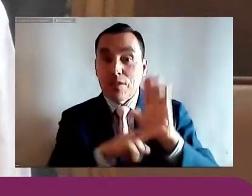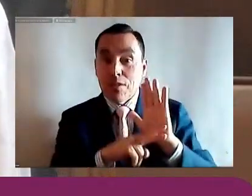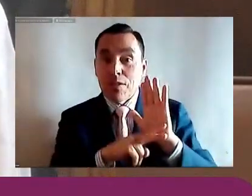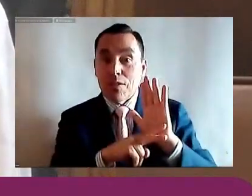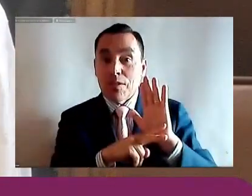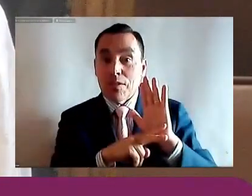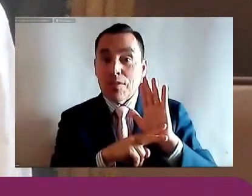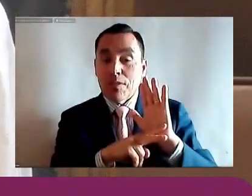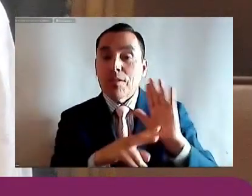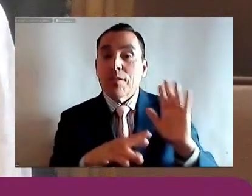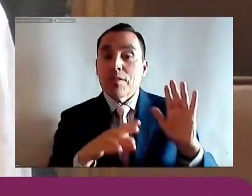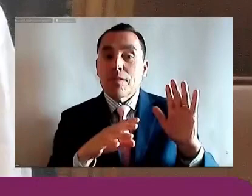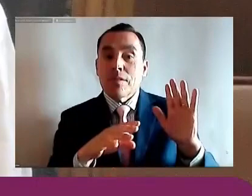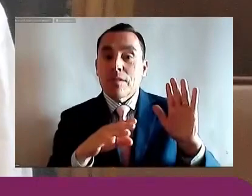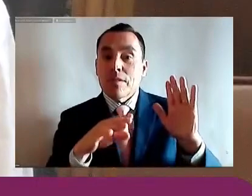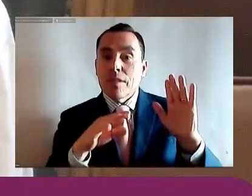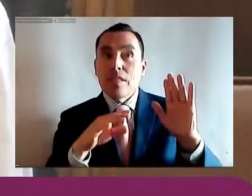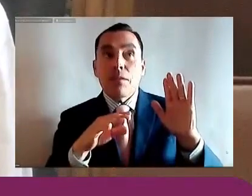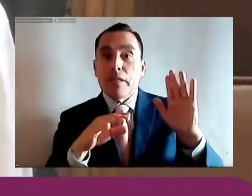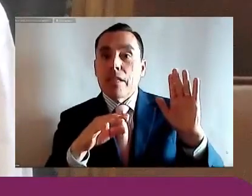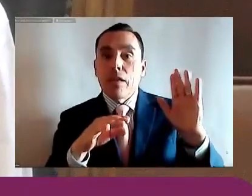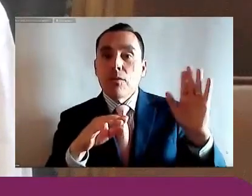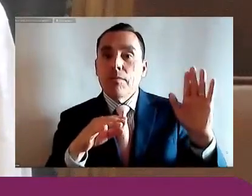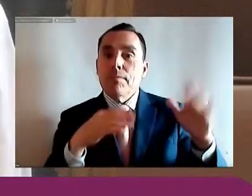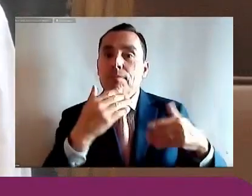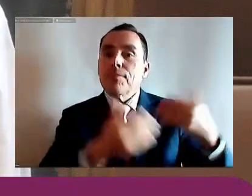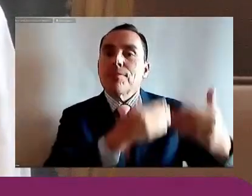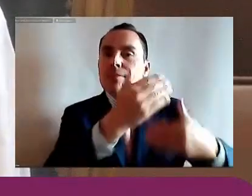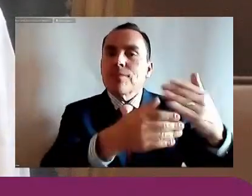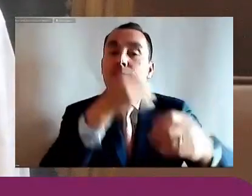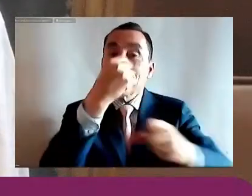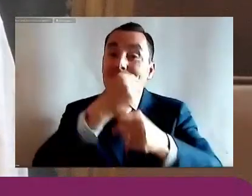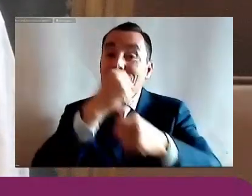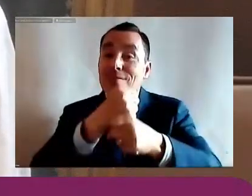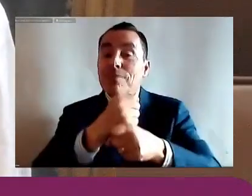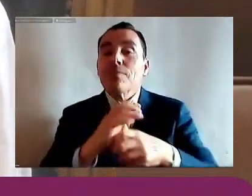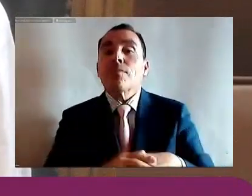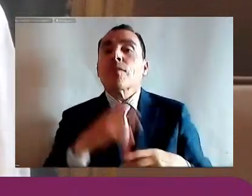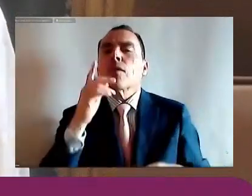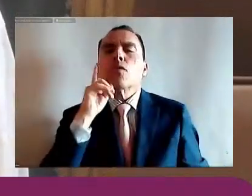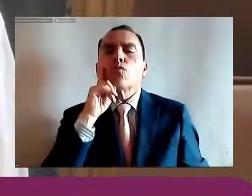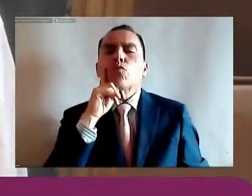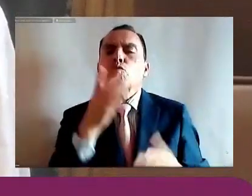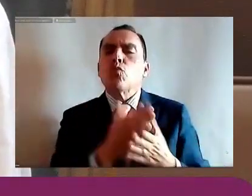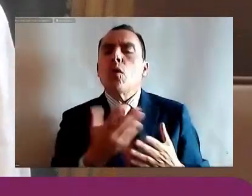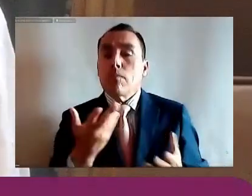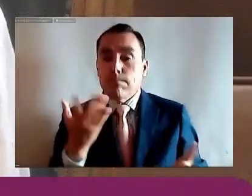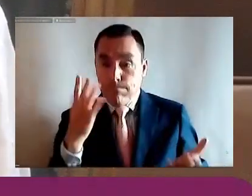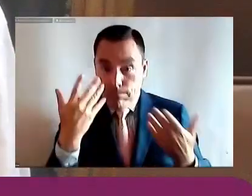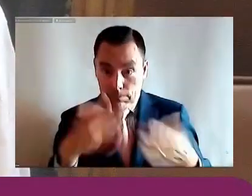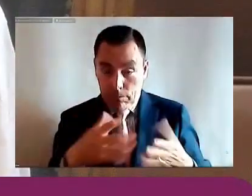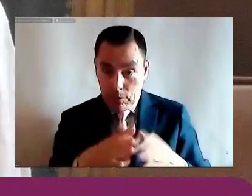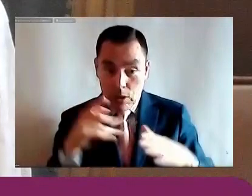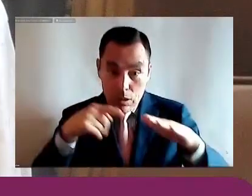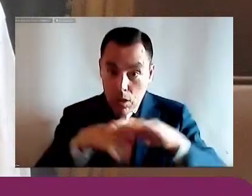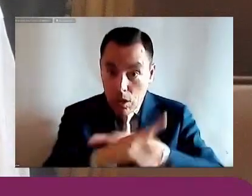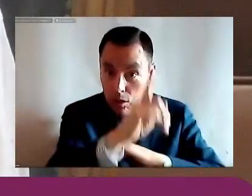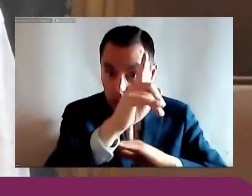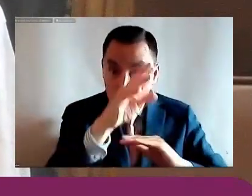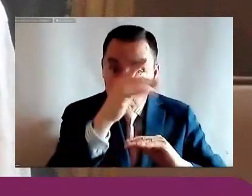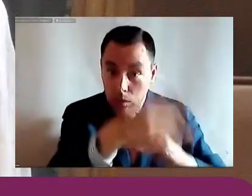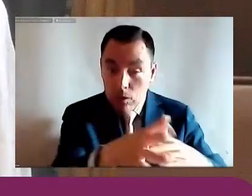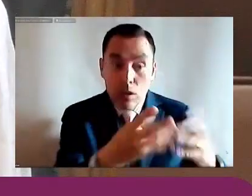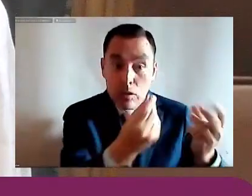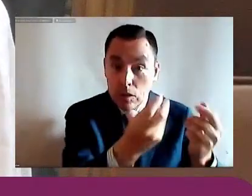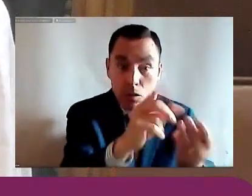relaciones civiles patrimoniales y con el derecho al trabajo, teniendo incidencia no tan solo en el acceso a los derechos y recursos,